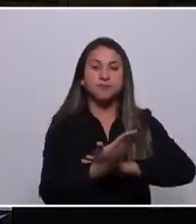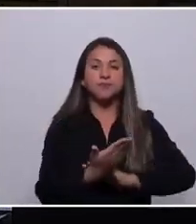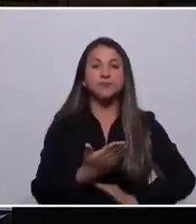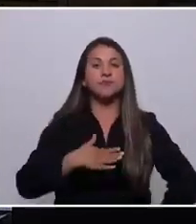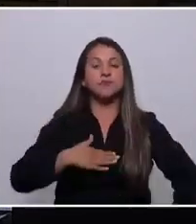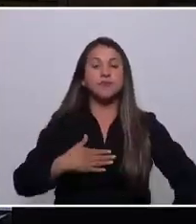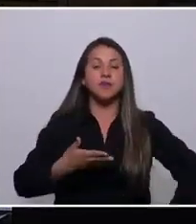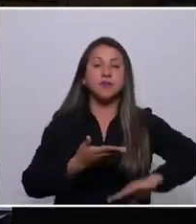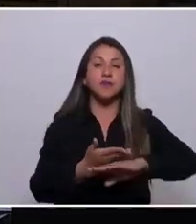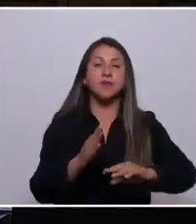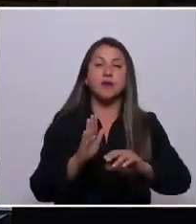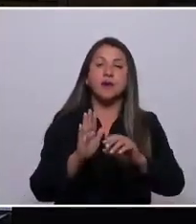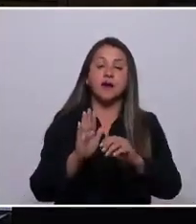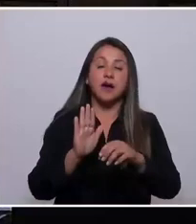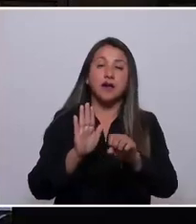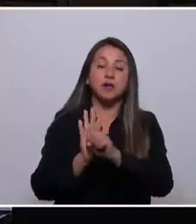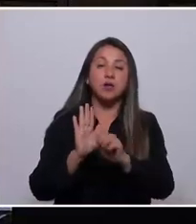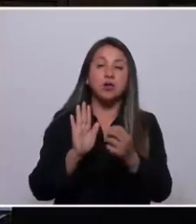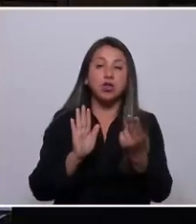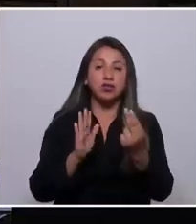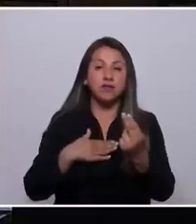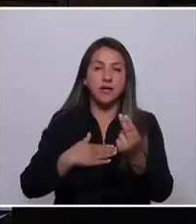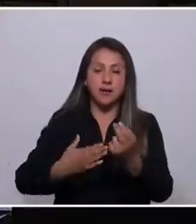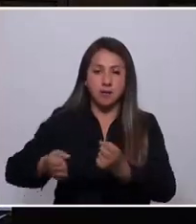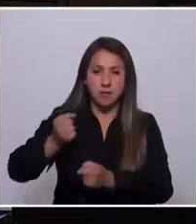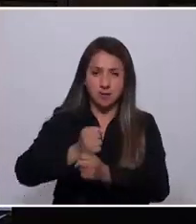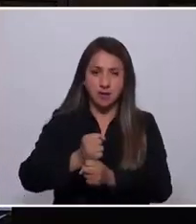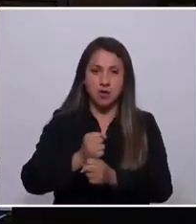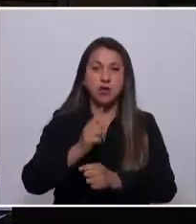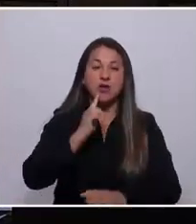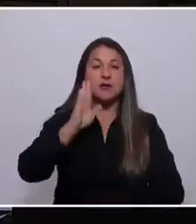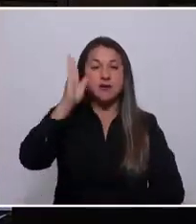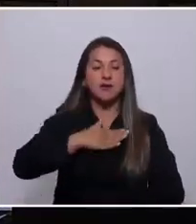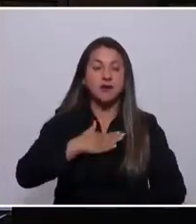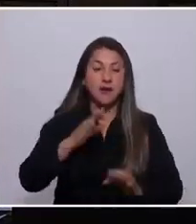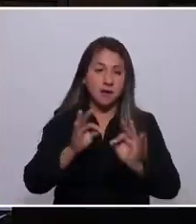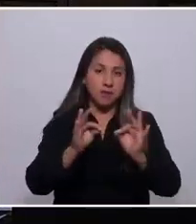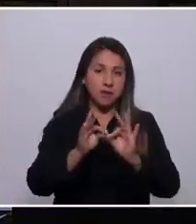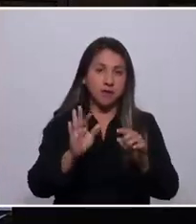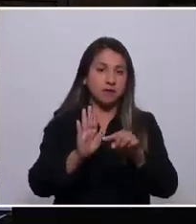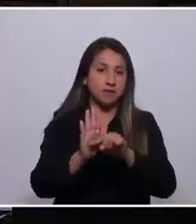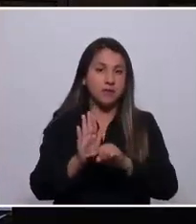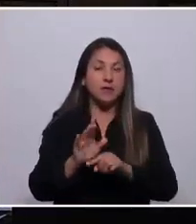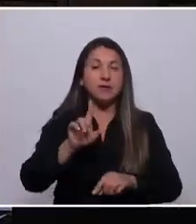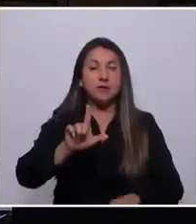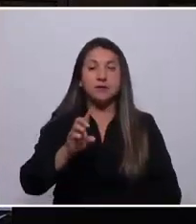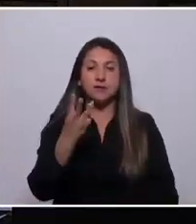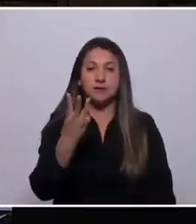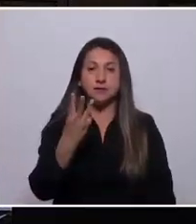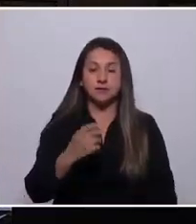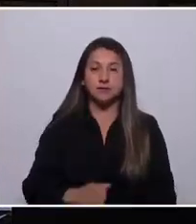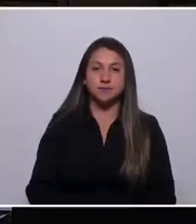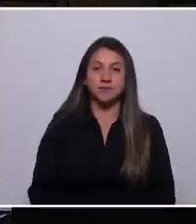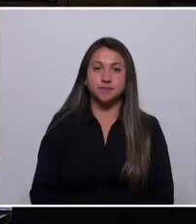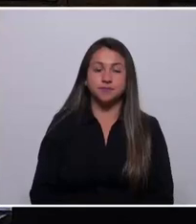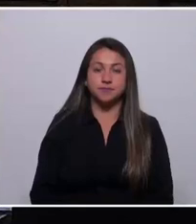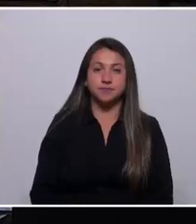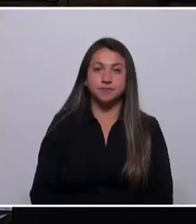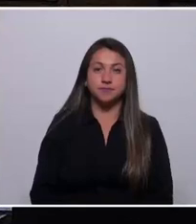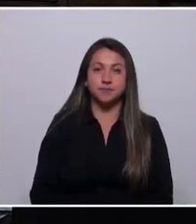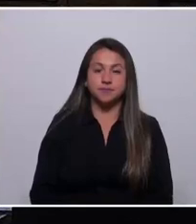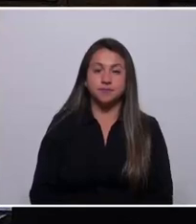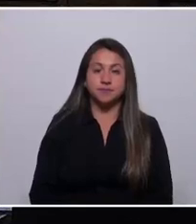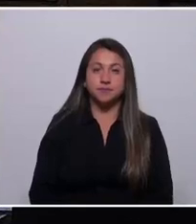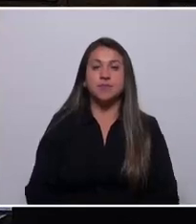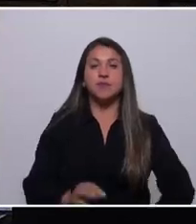en el artículo 12 y es para sustituirlo. Se ofrece la palabra respecto de la indicación número 73. Secretario,